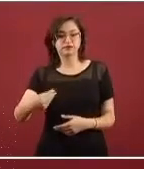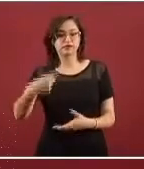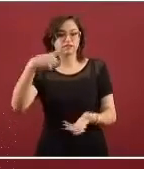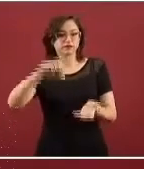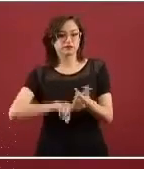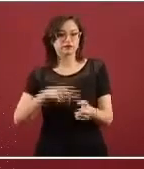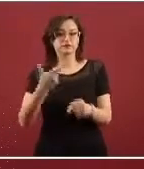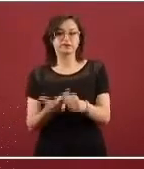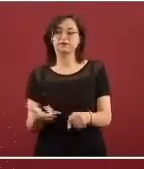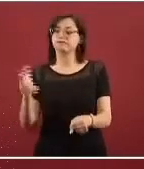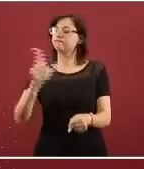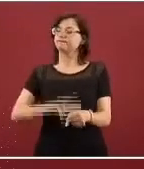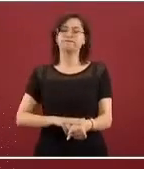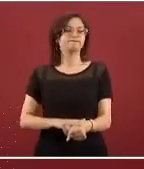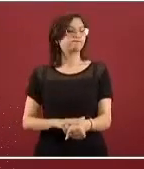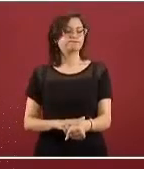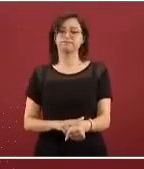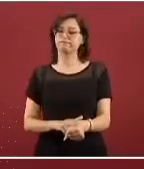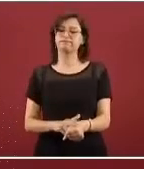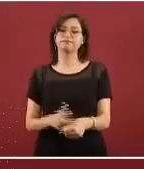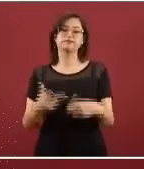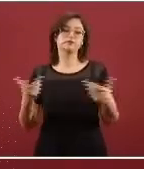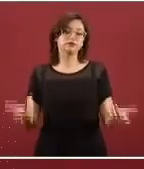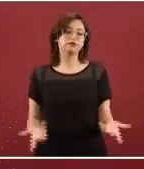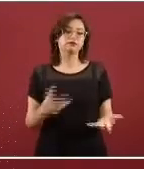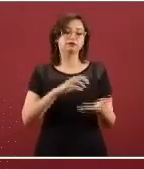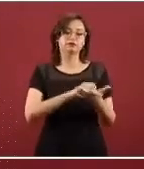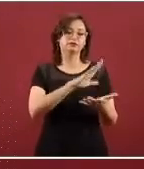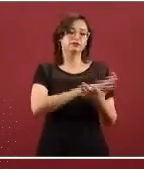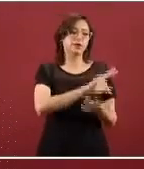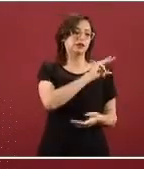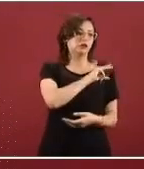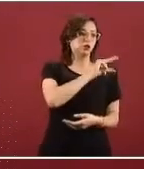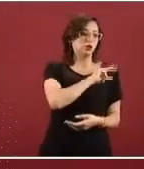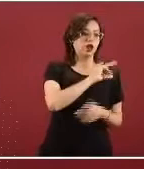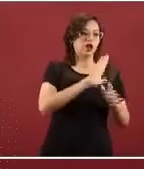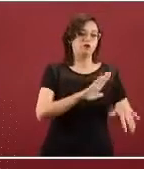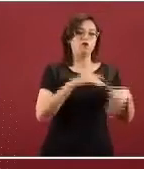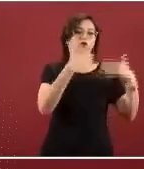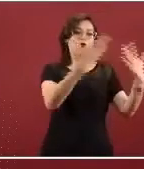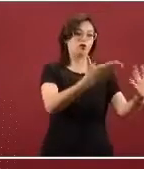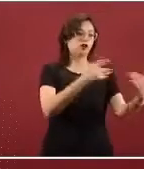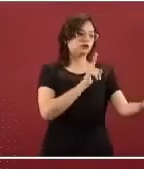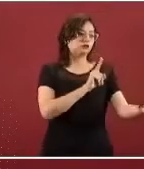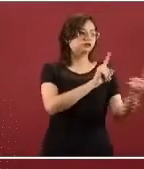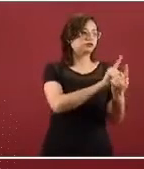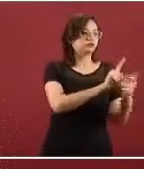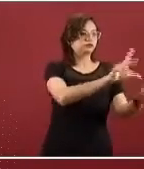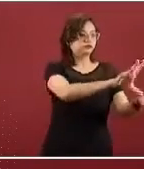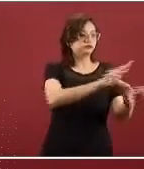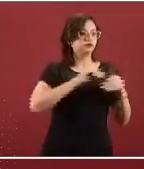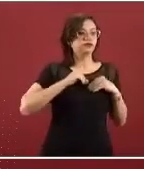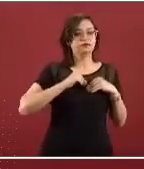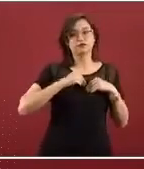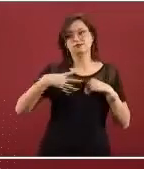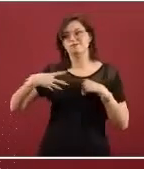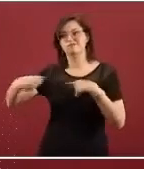de un paciente, sino en una consulta privada de uno de los médicos fuera de este hospital, pero lo contagió a